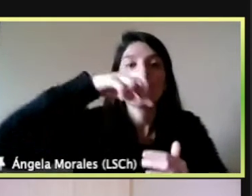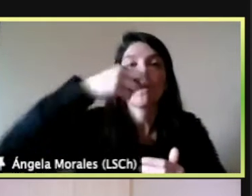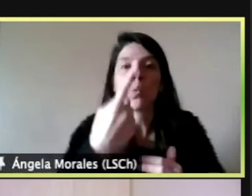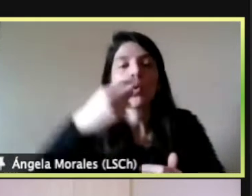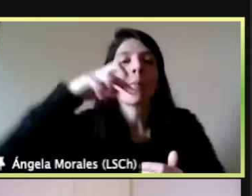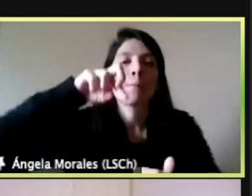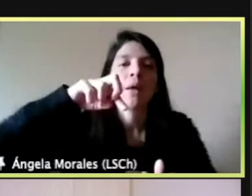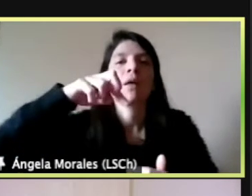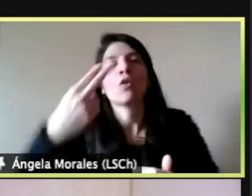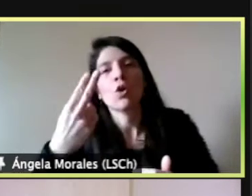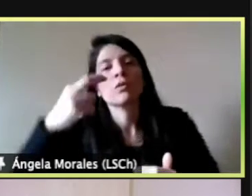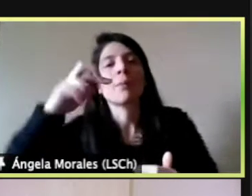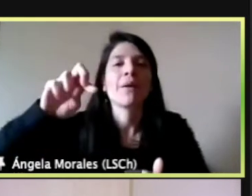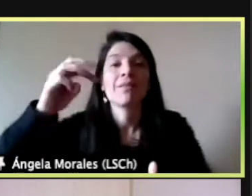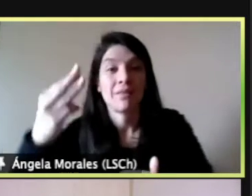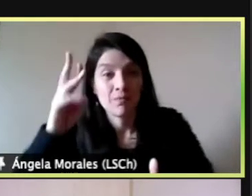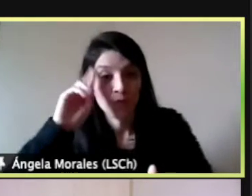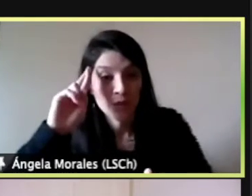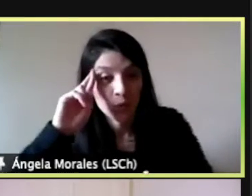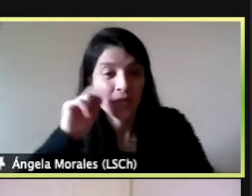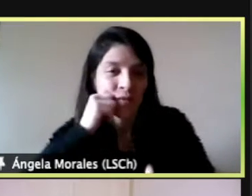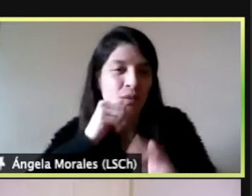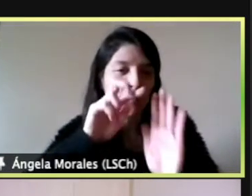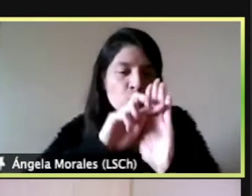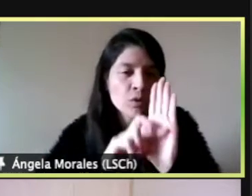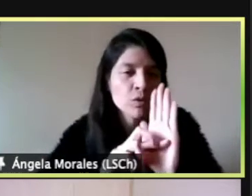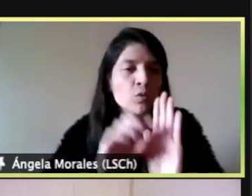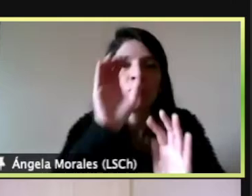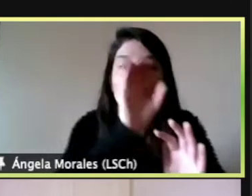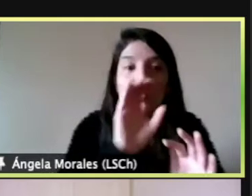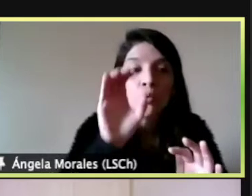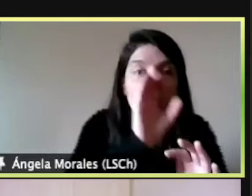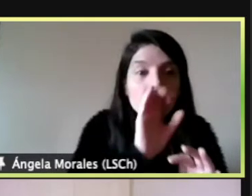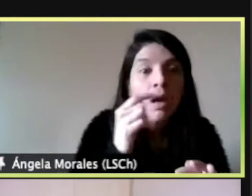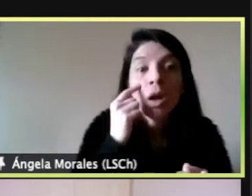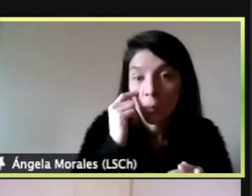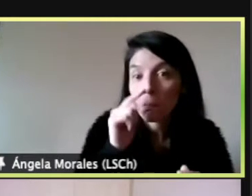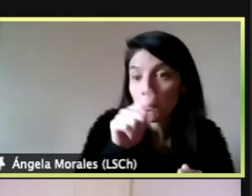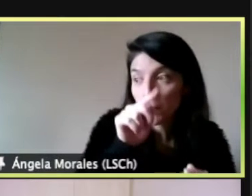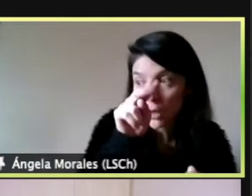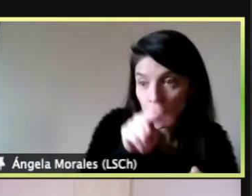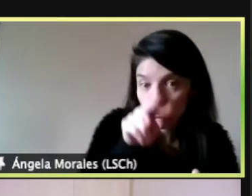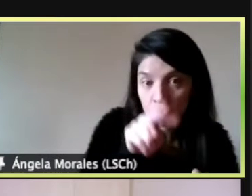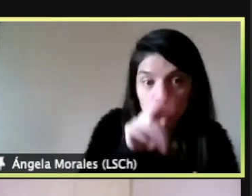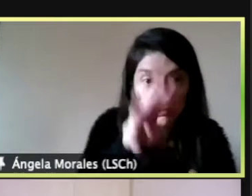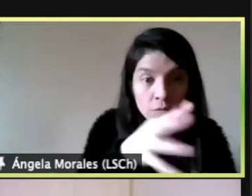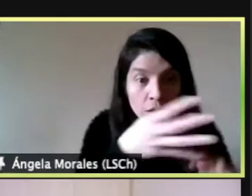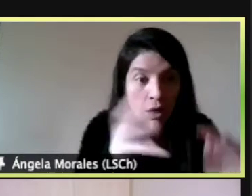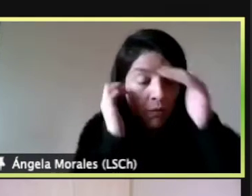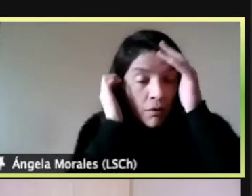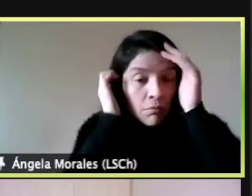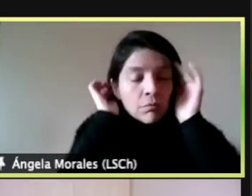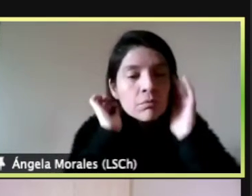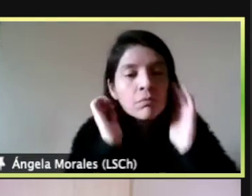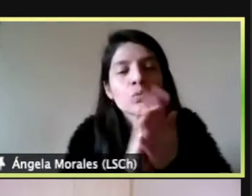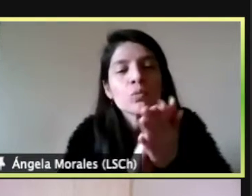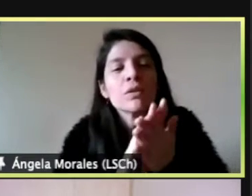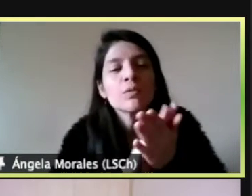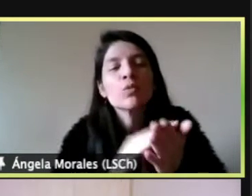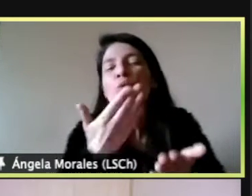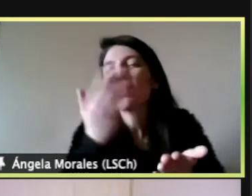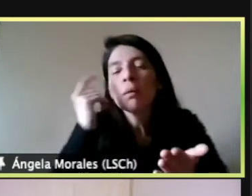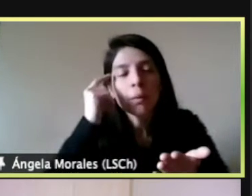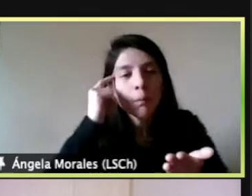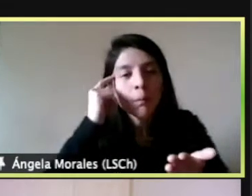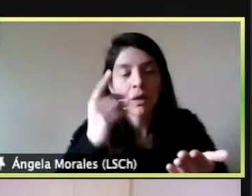a buscar, de nuevo, analicemos esta tabla. Esta tabla, si bien se ve horizontal, la información se